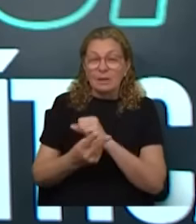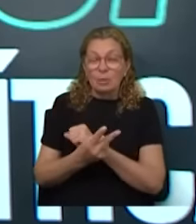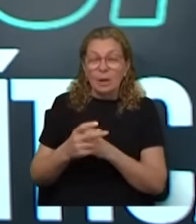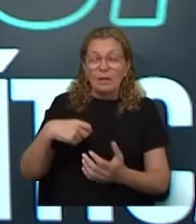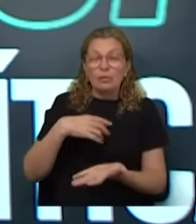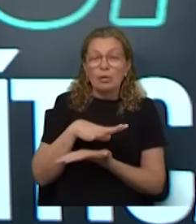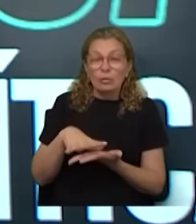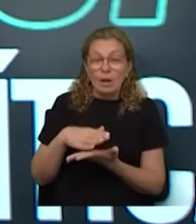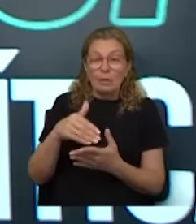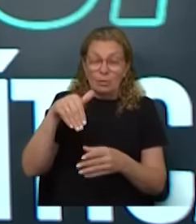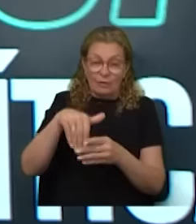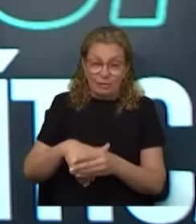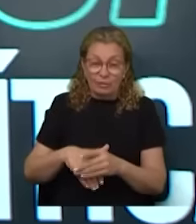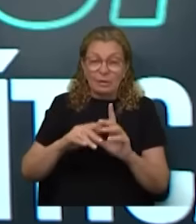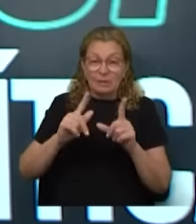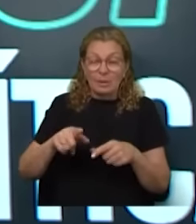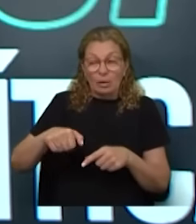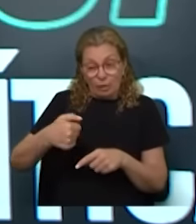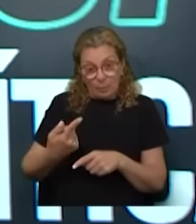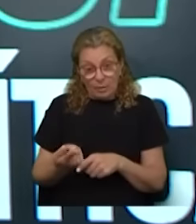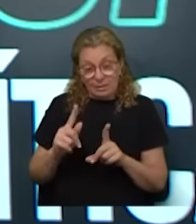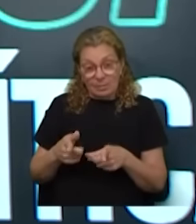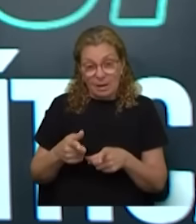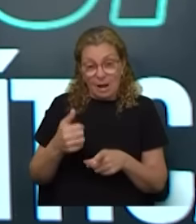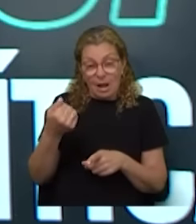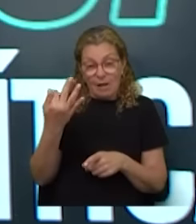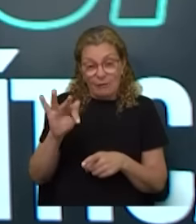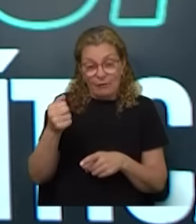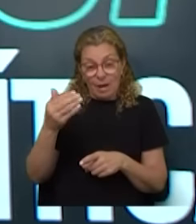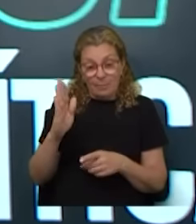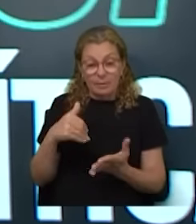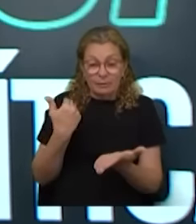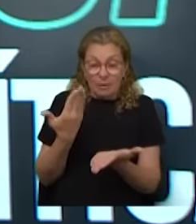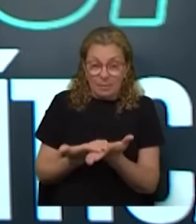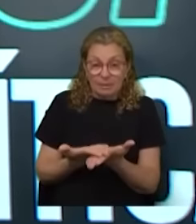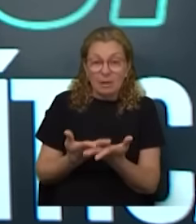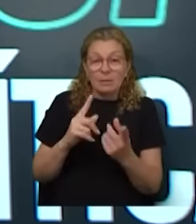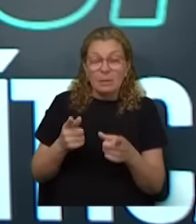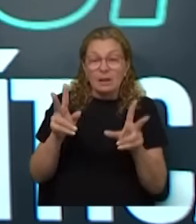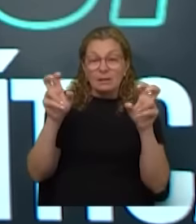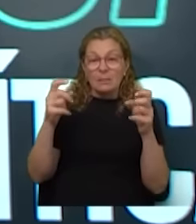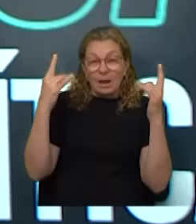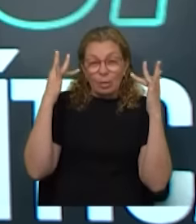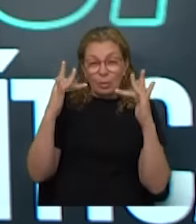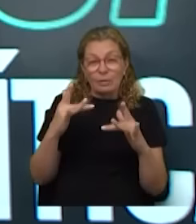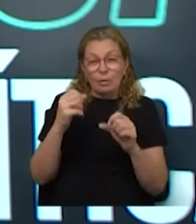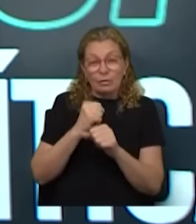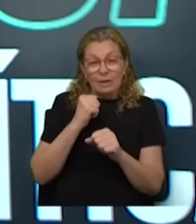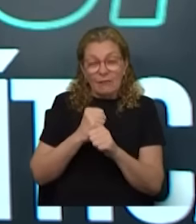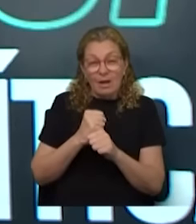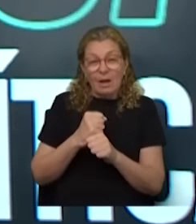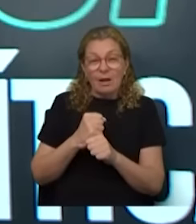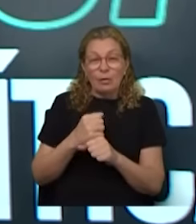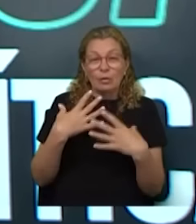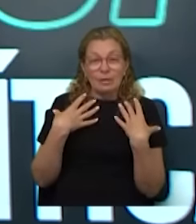cuando estuvo el plebiscito o incluso después todo el tema de las safap Ha estado arriba de la mesa y los temas de educación de empleo de